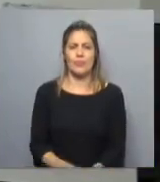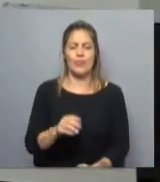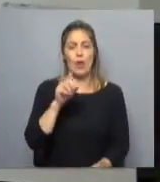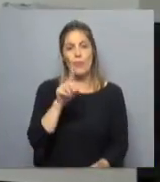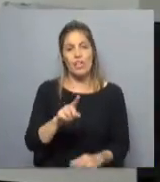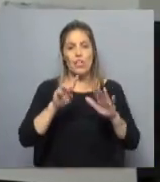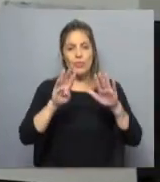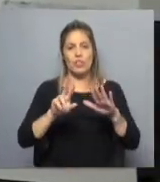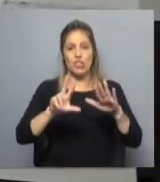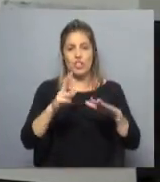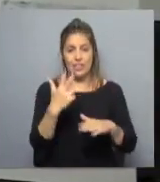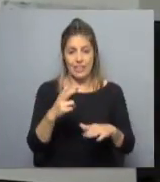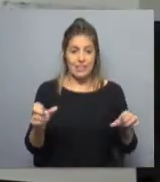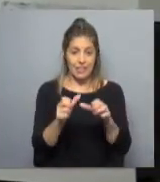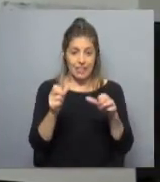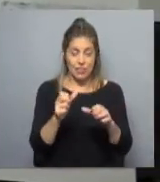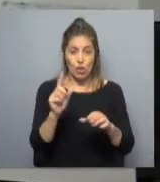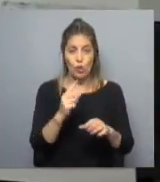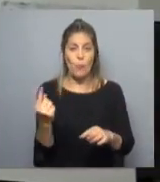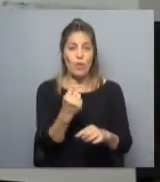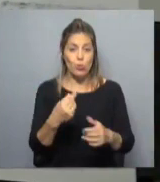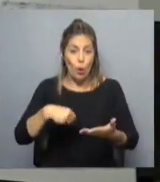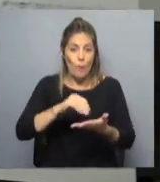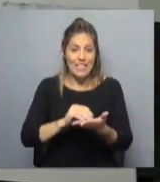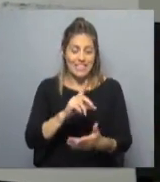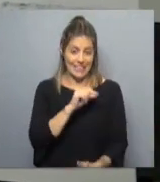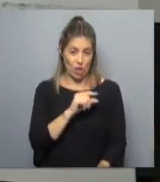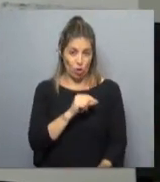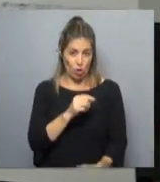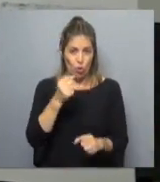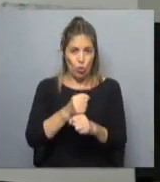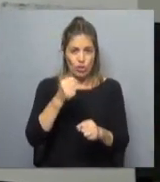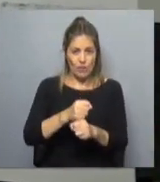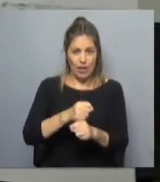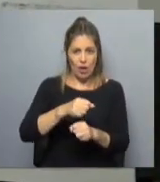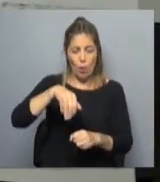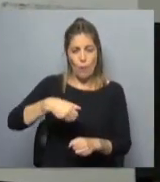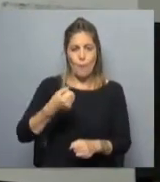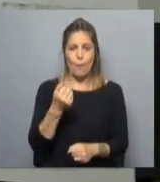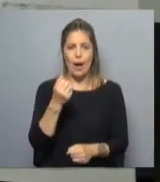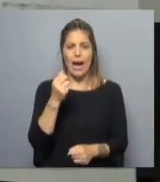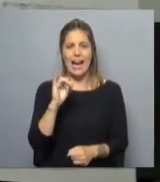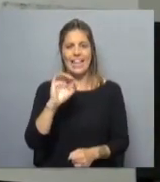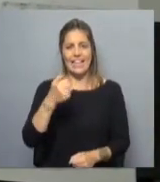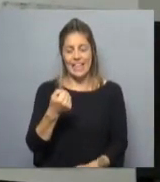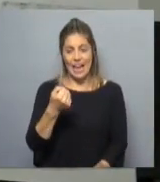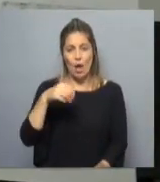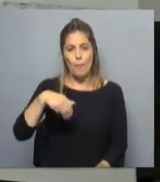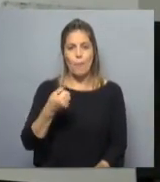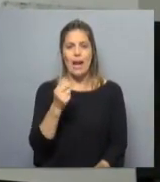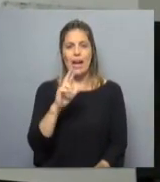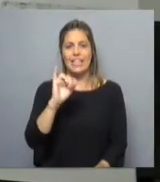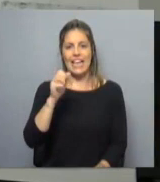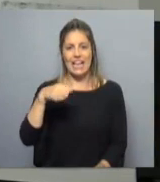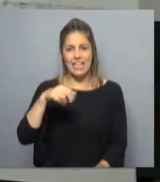1973 se hizo Ni un minuto más de dolor, travesía. Este trabajo hecho por Mayra Hugo, por Mariana Ingol y por Estela Mañone, que